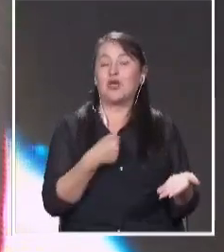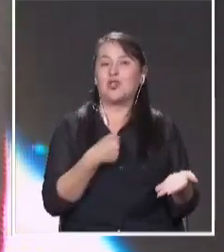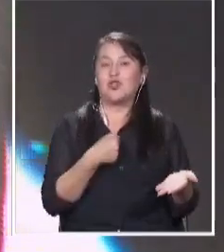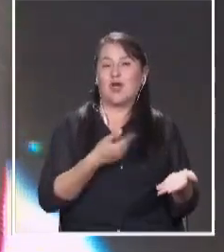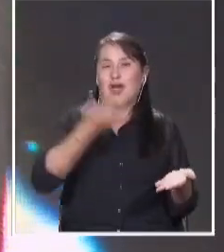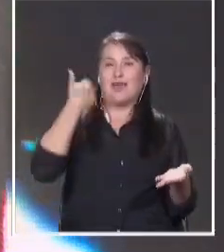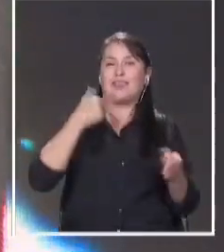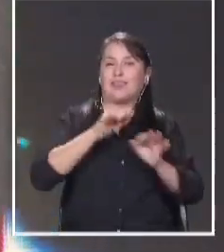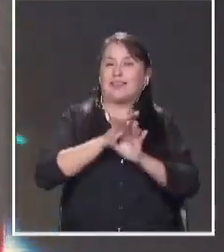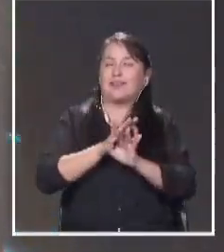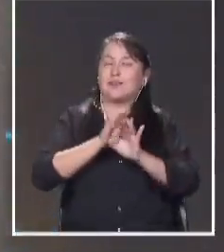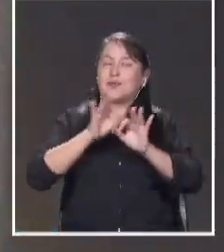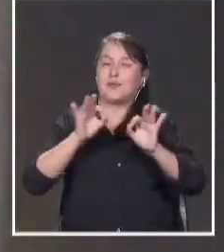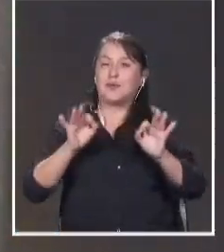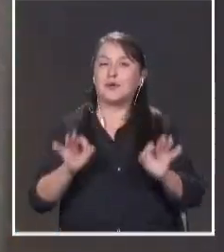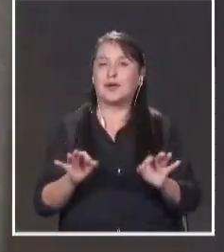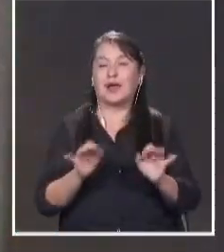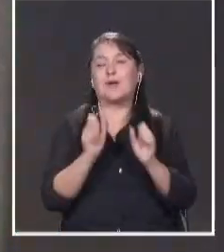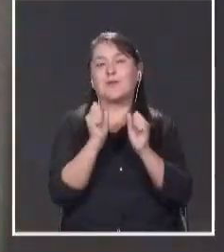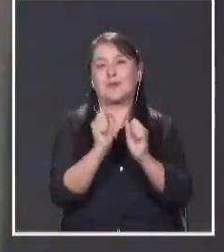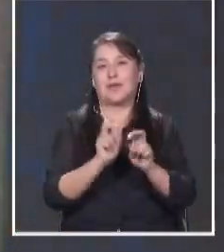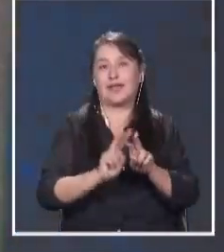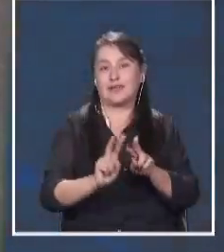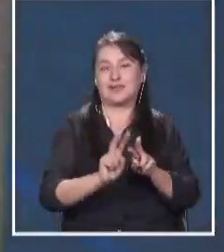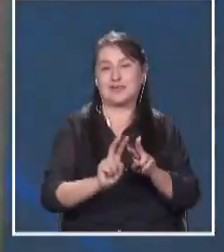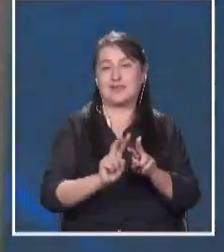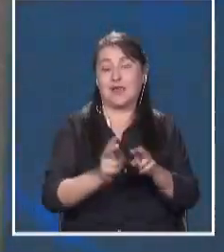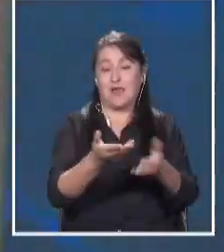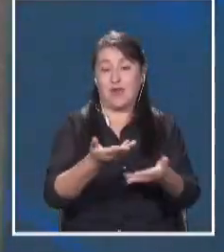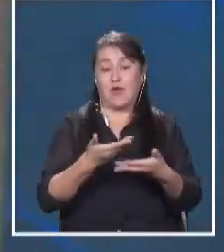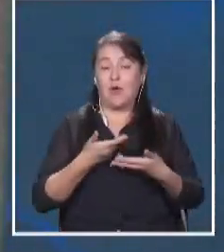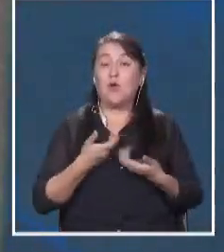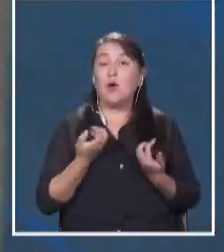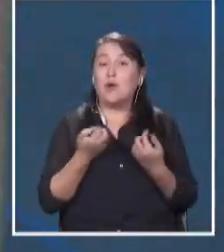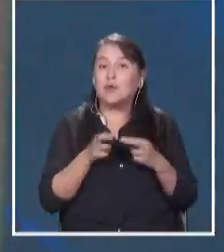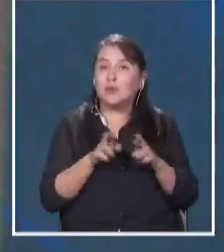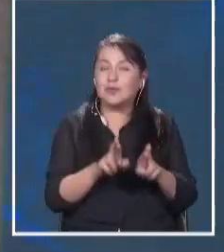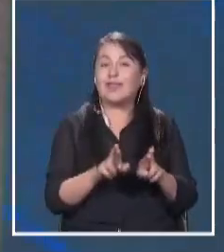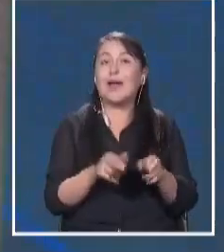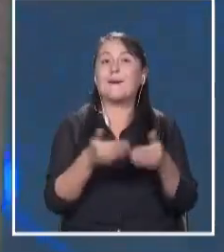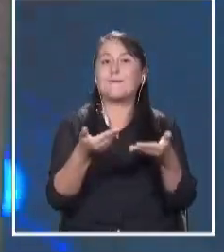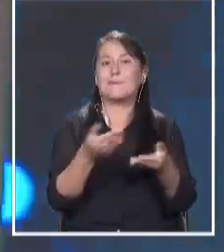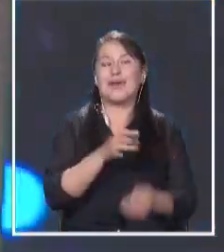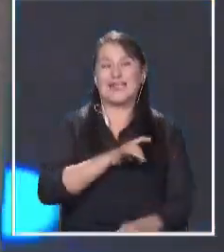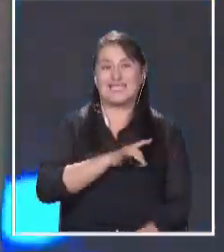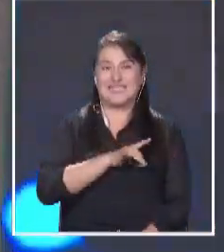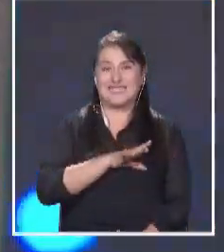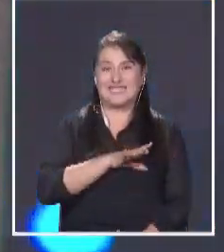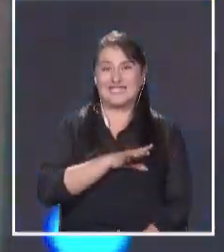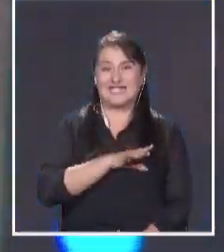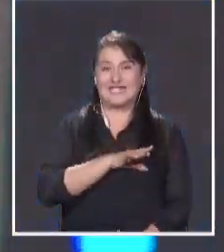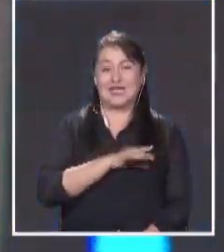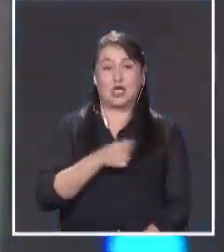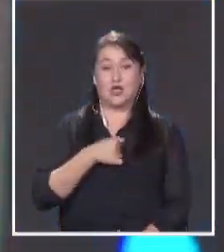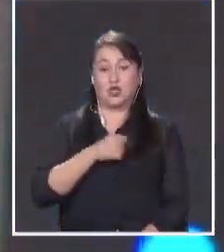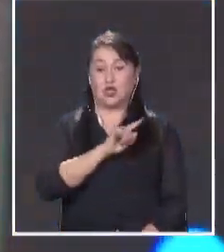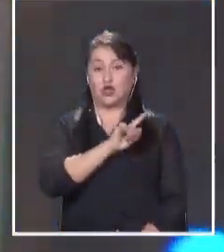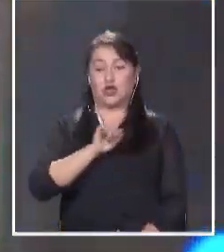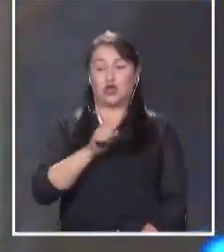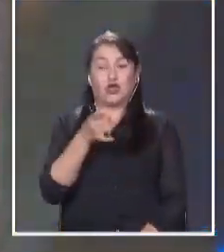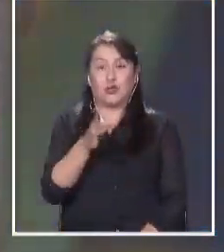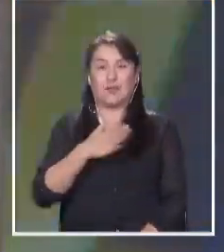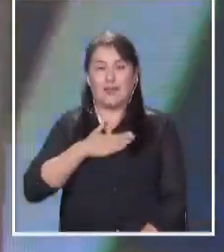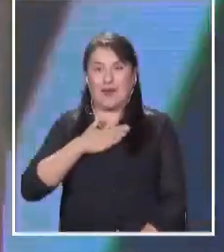que íbamos a poder hacer. Pero además es una oportunidad que se le presenta hoy día a Chile, ya no solamente en lo personal. Y yo creo